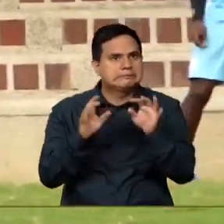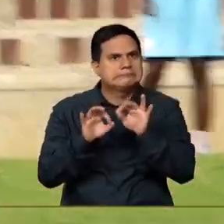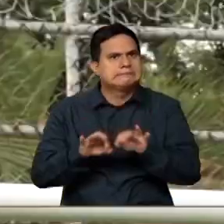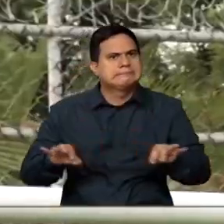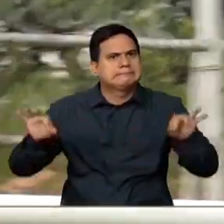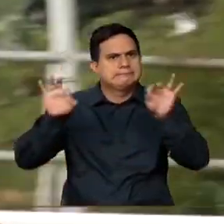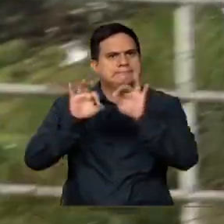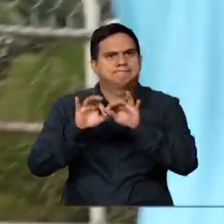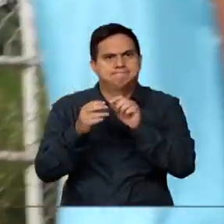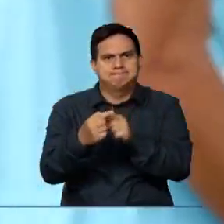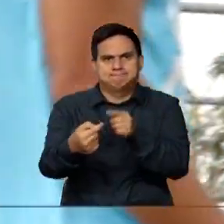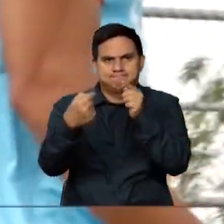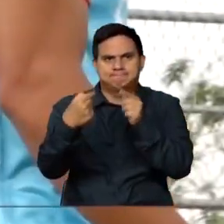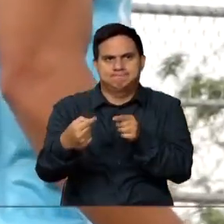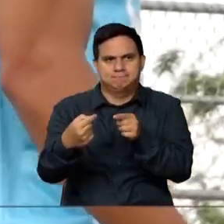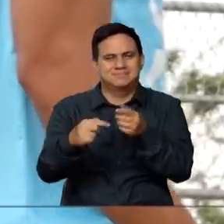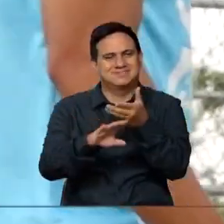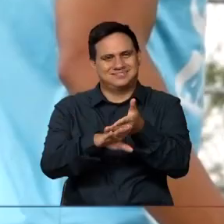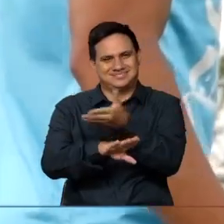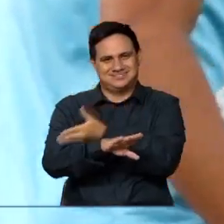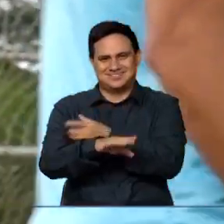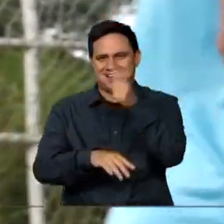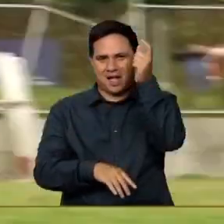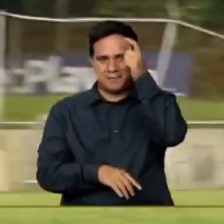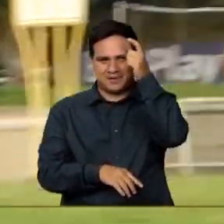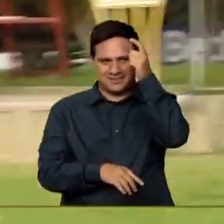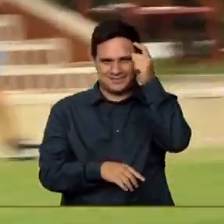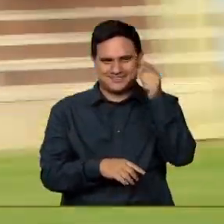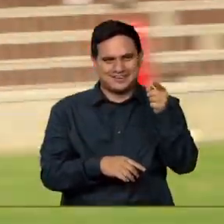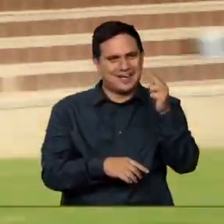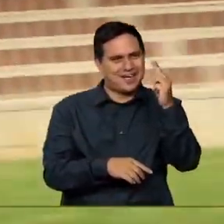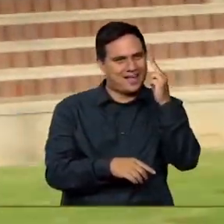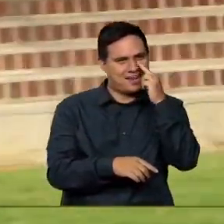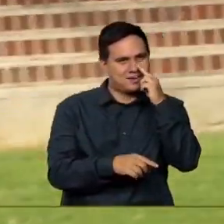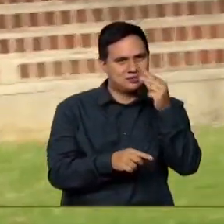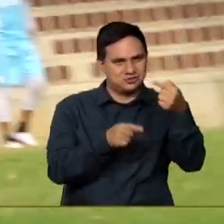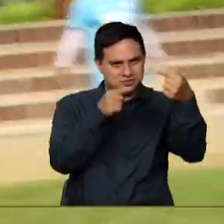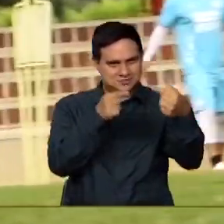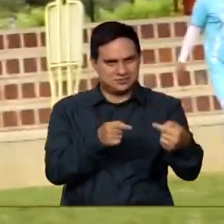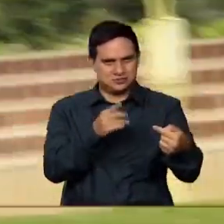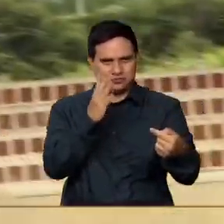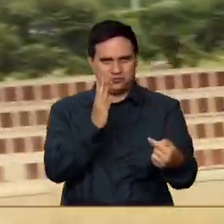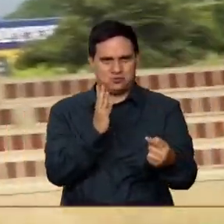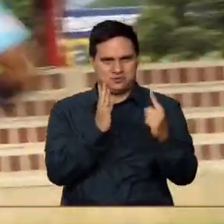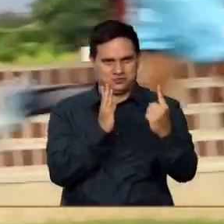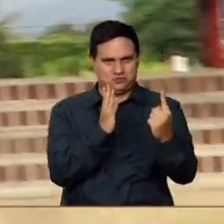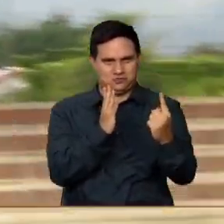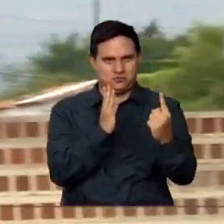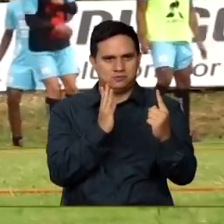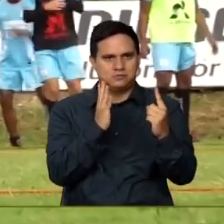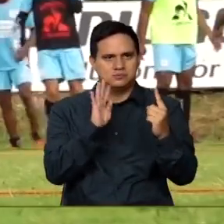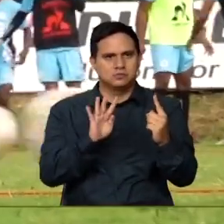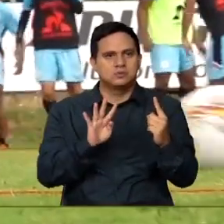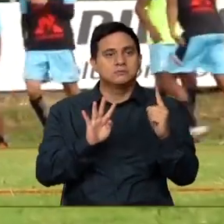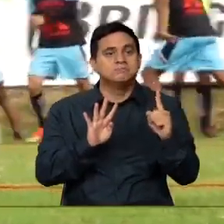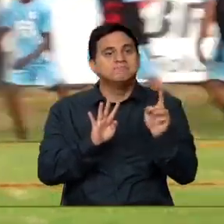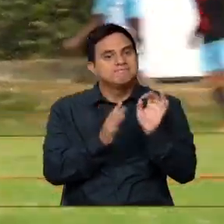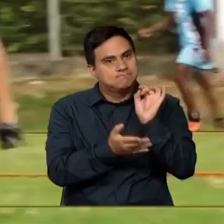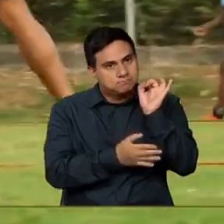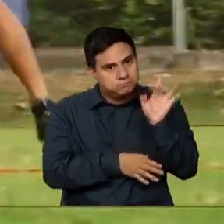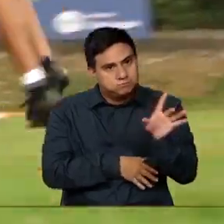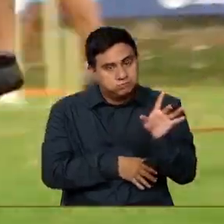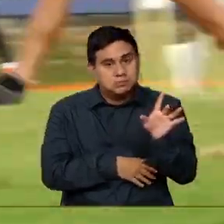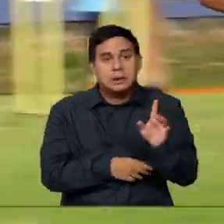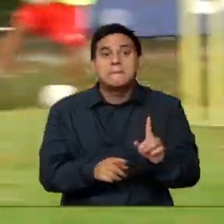El conjunto viene de golear 4-1 al Atlético Nacional. Pero sin duda alguna